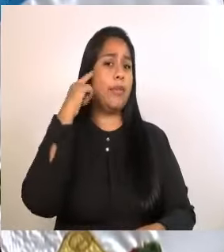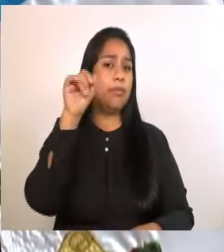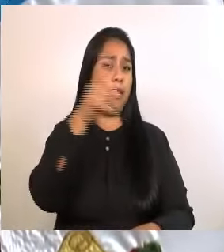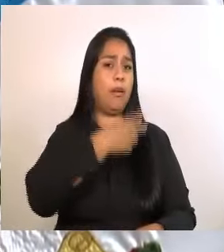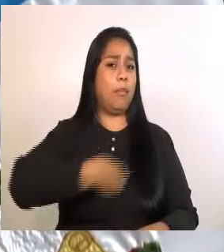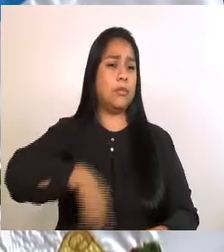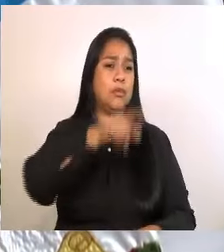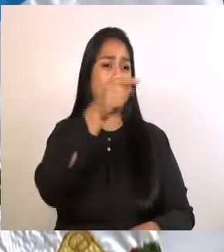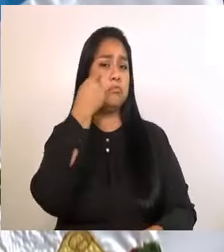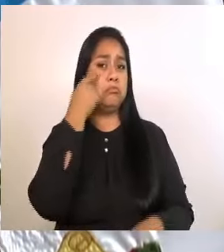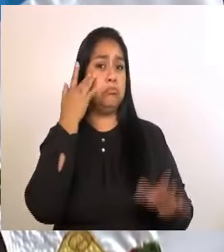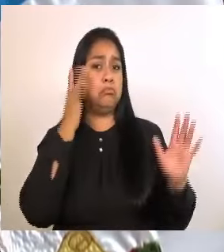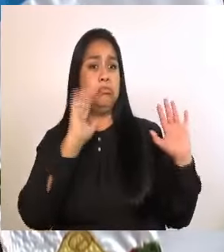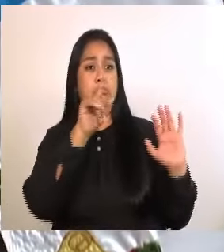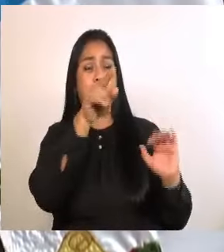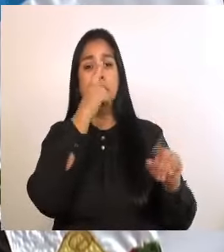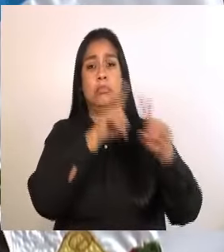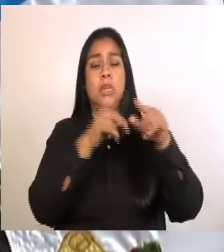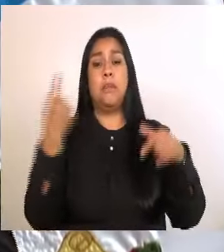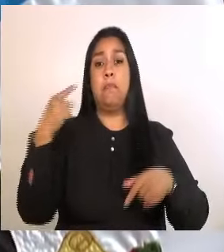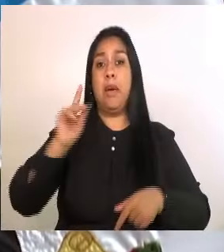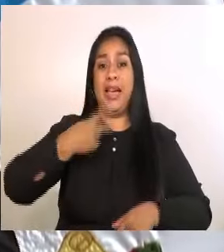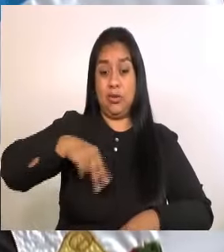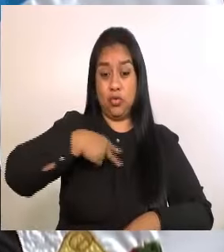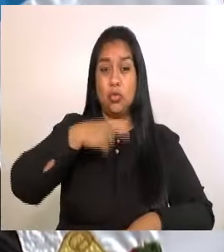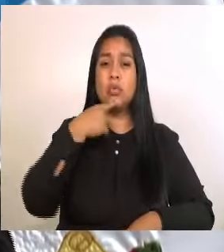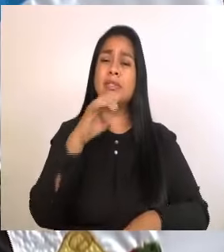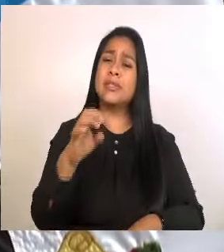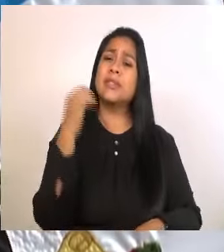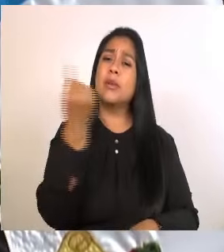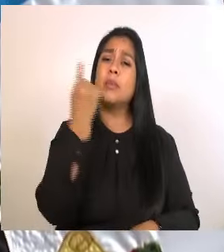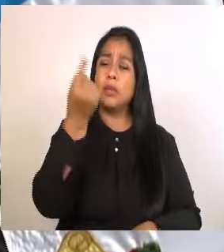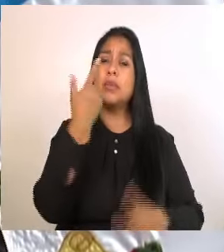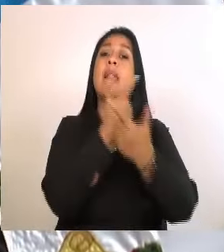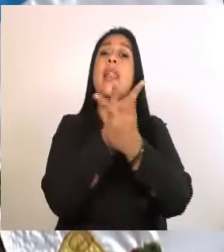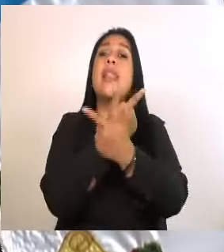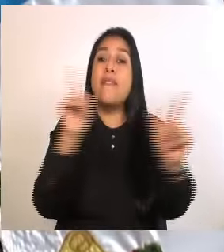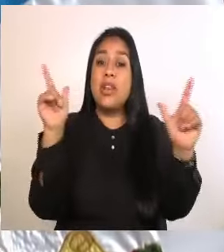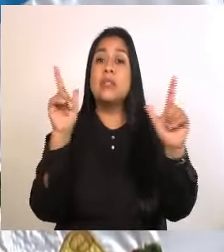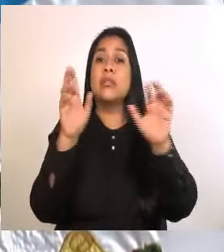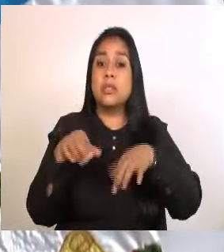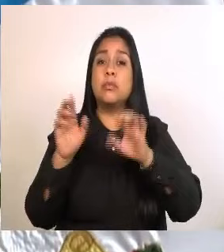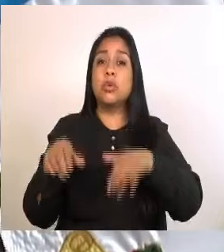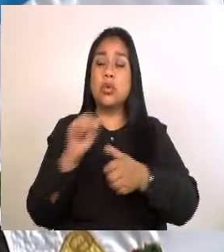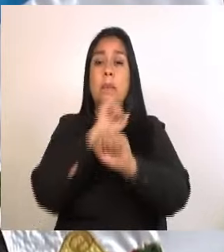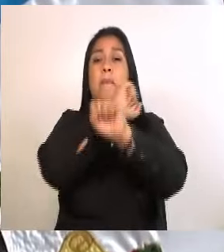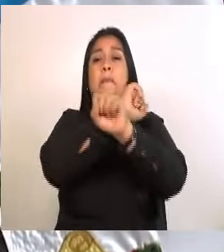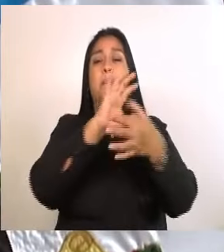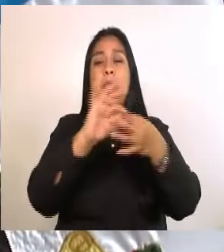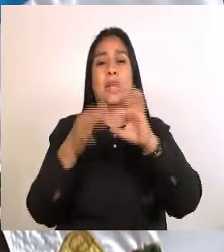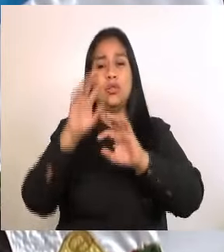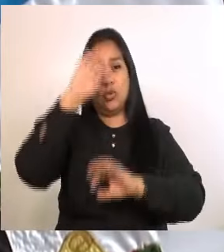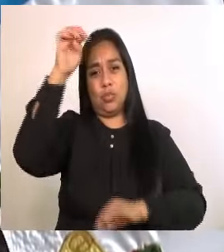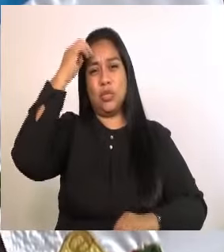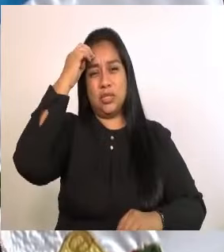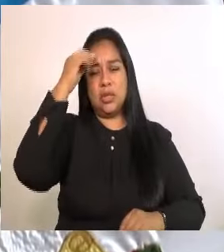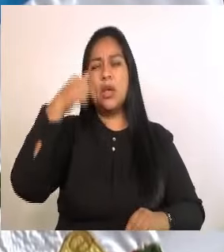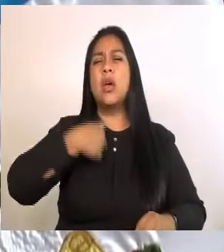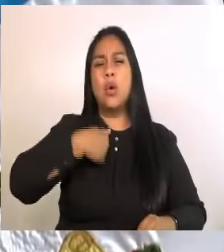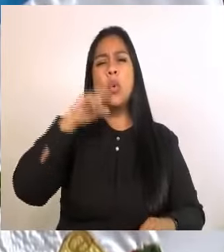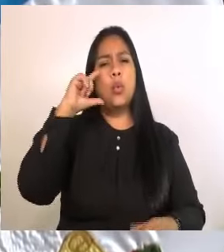ven la situación, pero para nosotros fue esencial la liberación de los presos políticos. Yo creo que